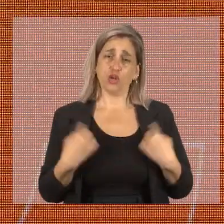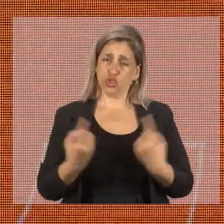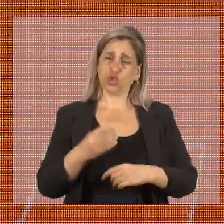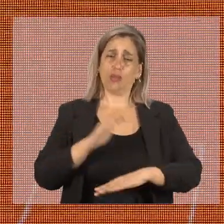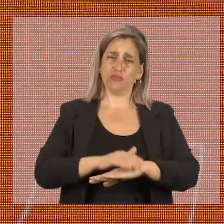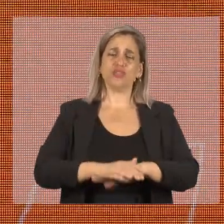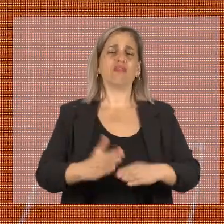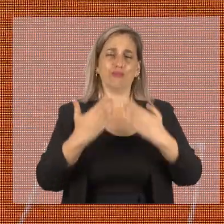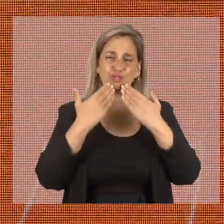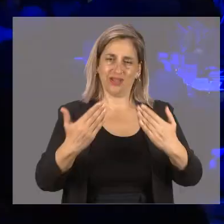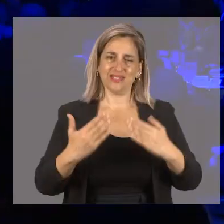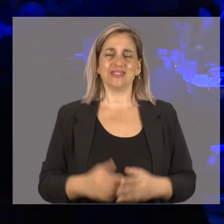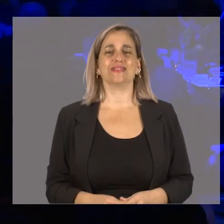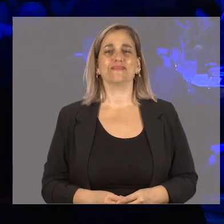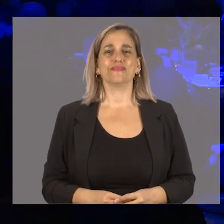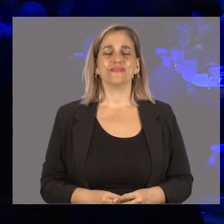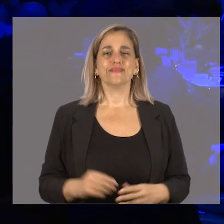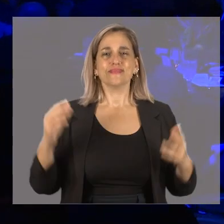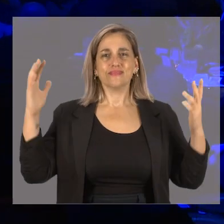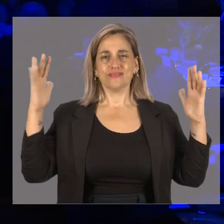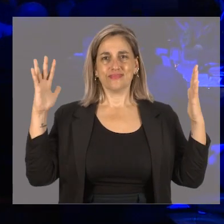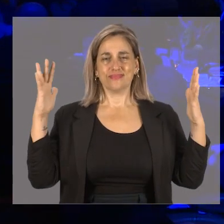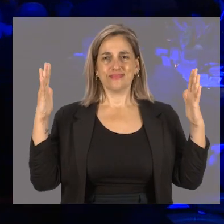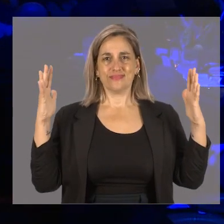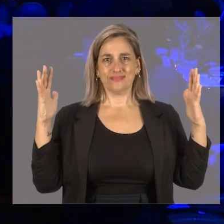estamos haciendo cargo. Muchas gracias.